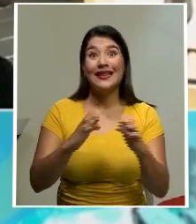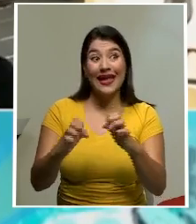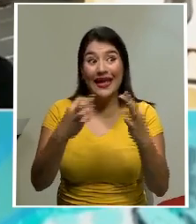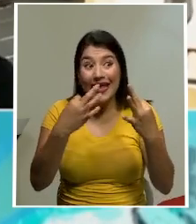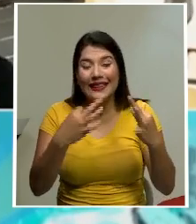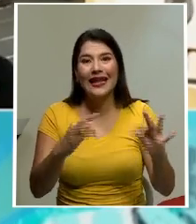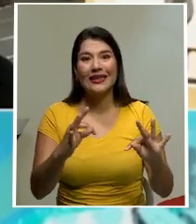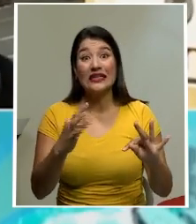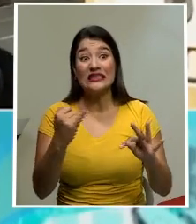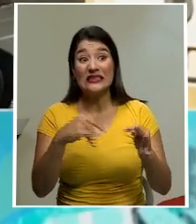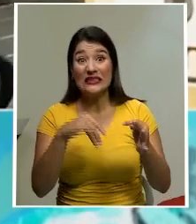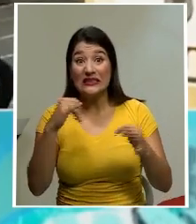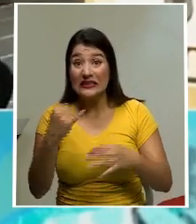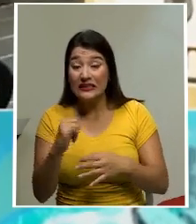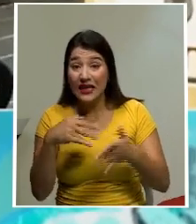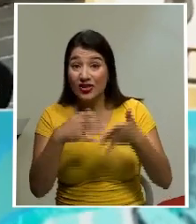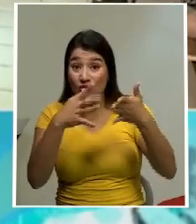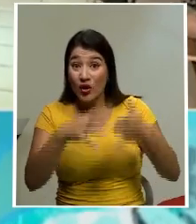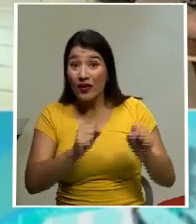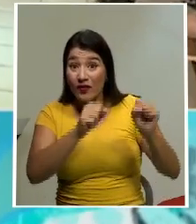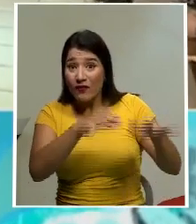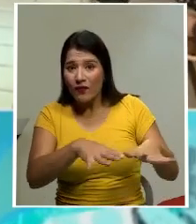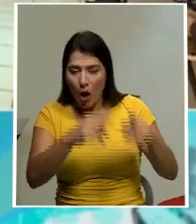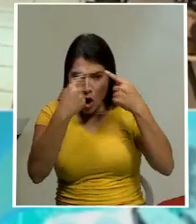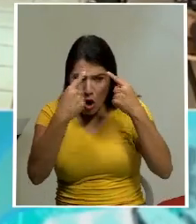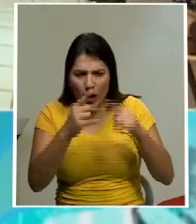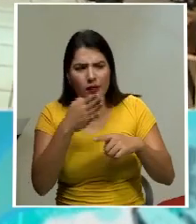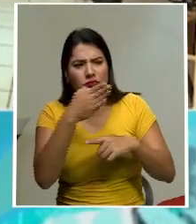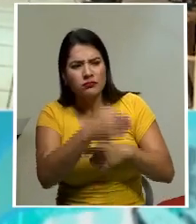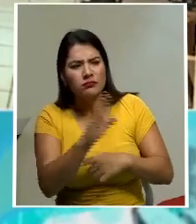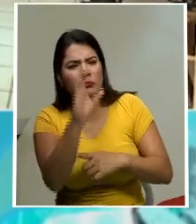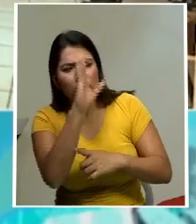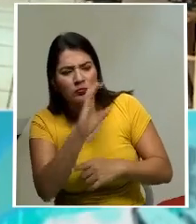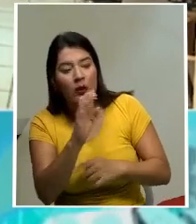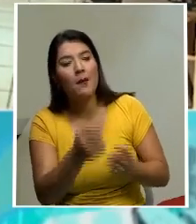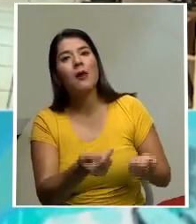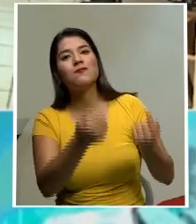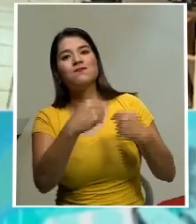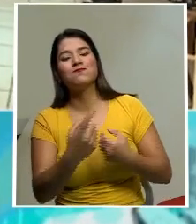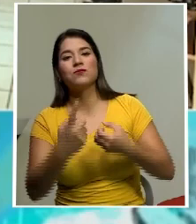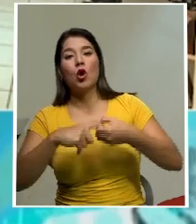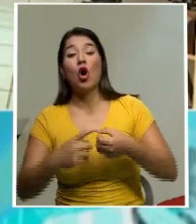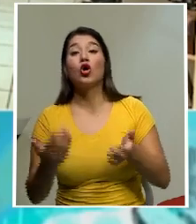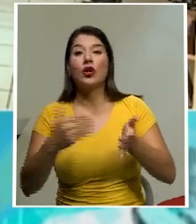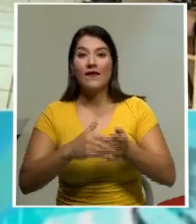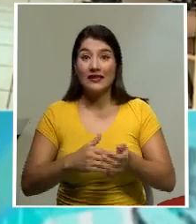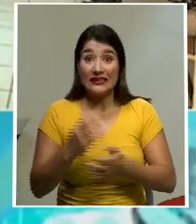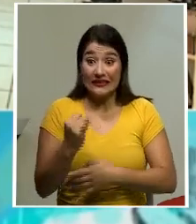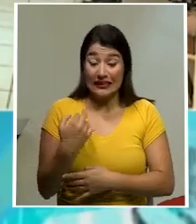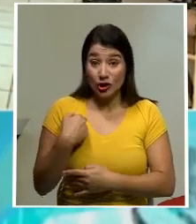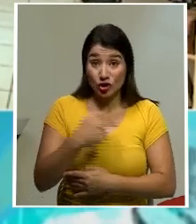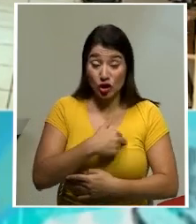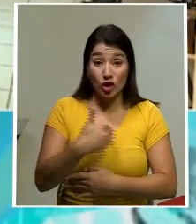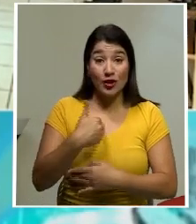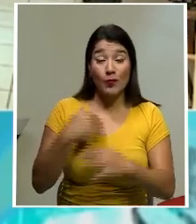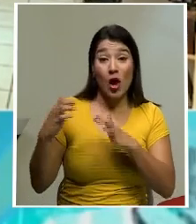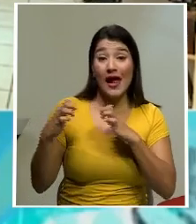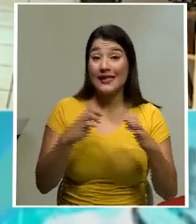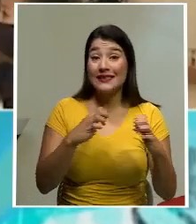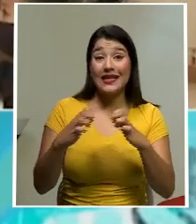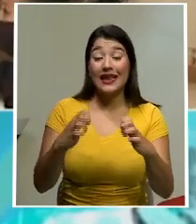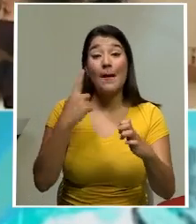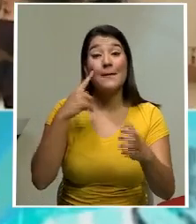que acompañar a los estudiantes en condición vulnerable, y si siempre hemos tenido estrategias para que los estudiantes